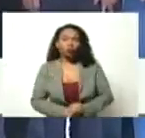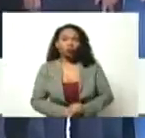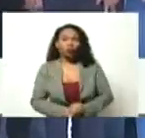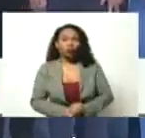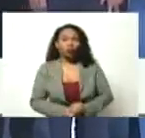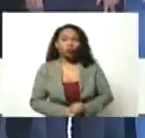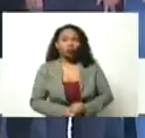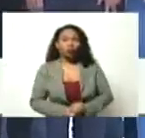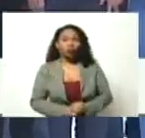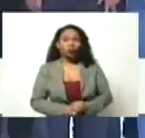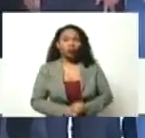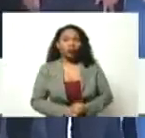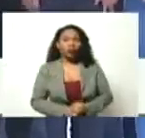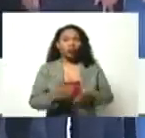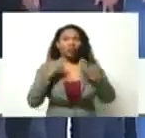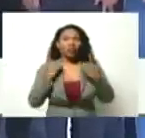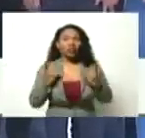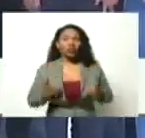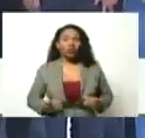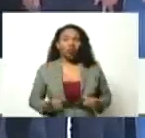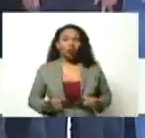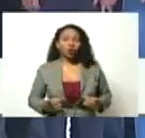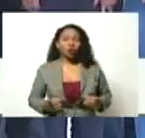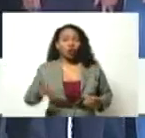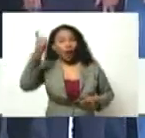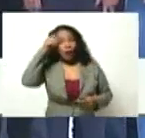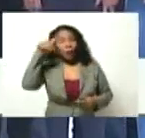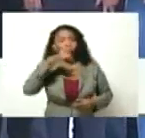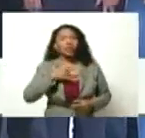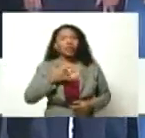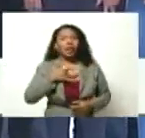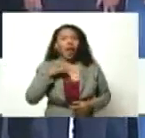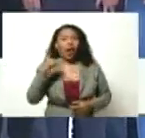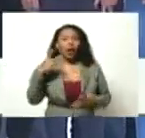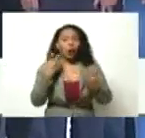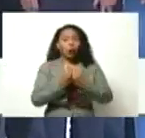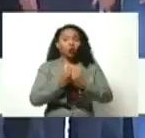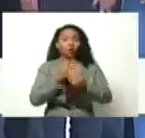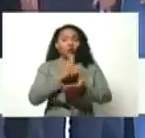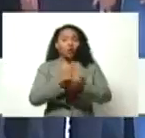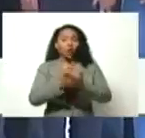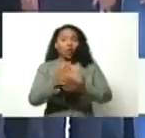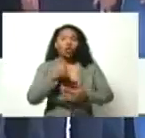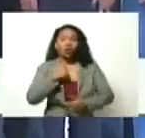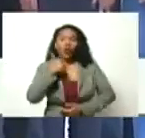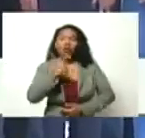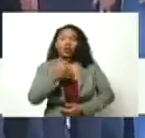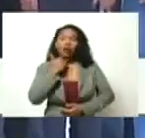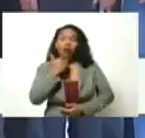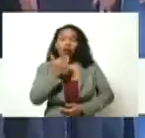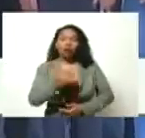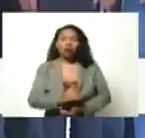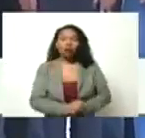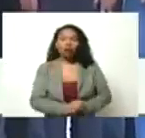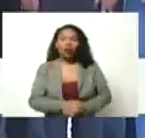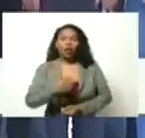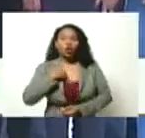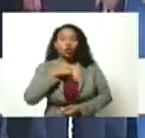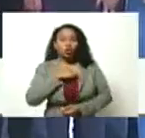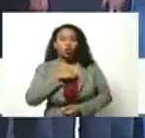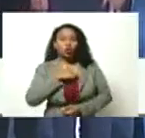prefirió que el pueblo sintiera que él iba a estar ahí siempre y yo le voy a decir algo nosotros